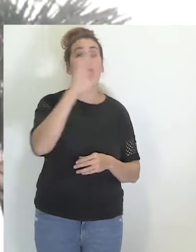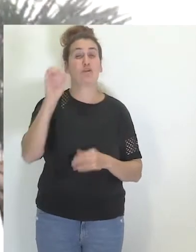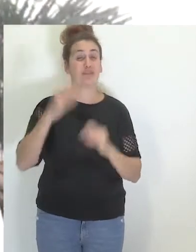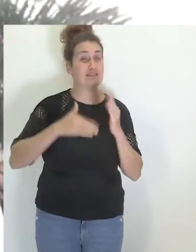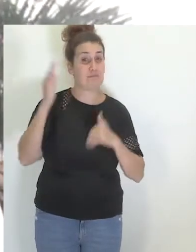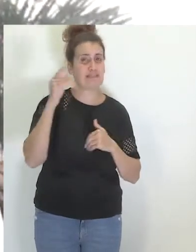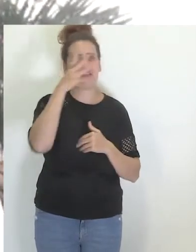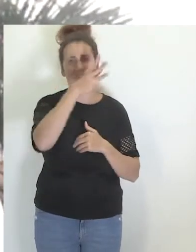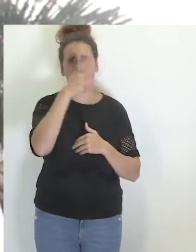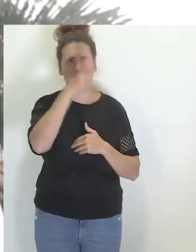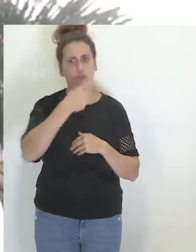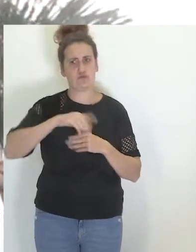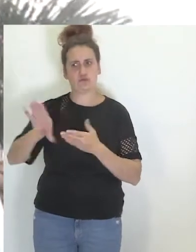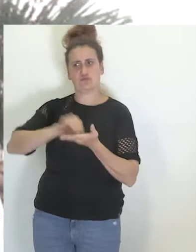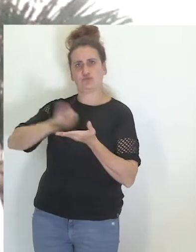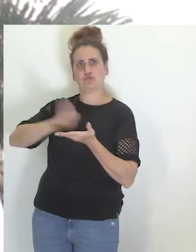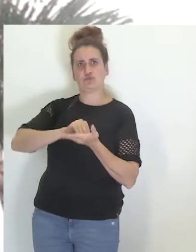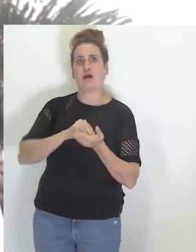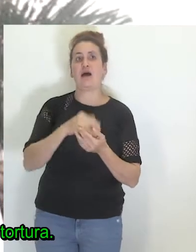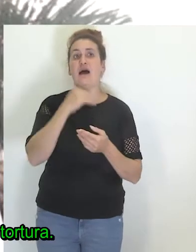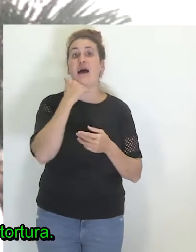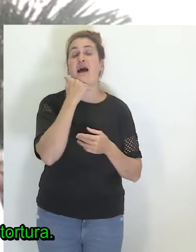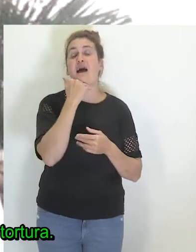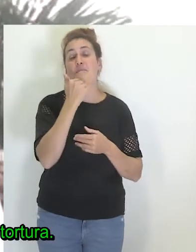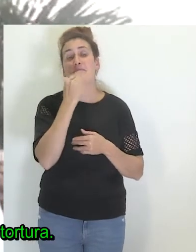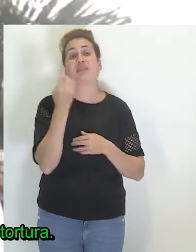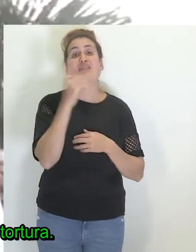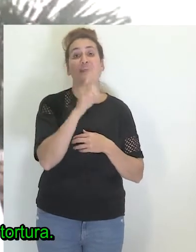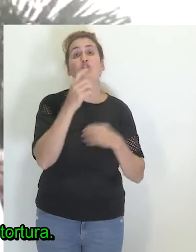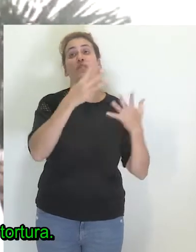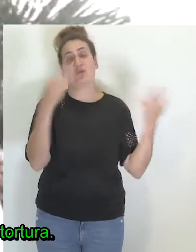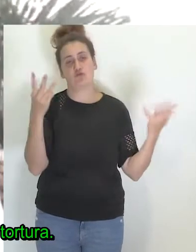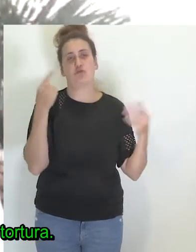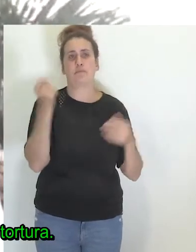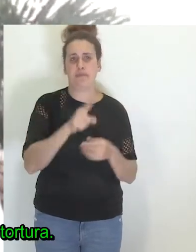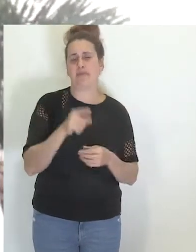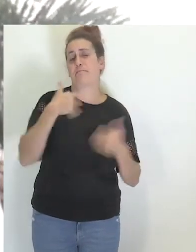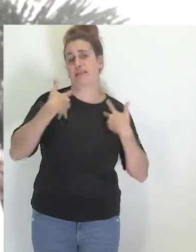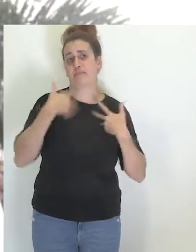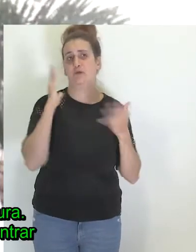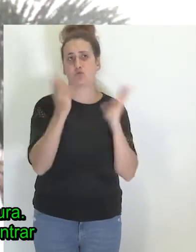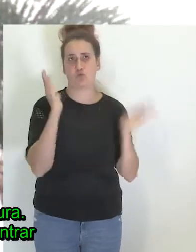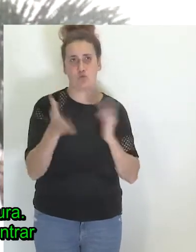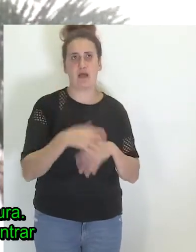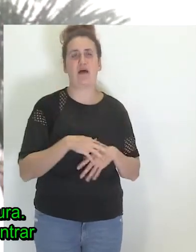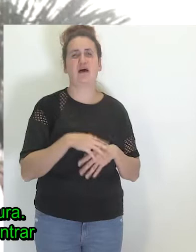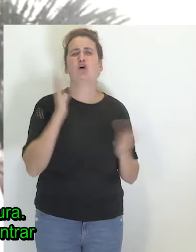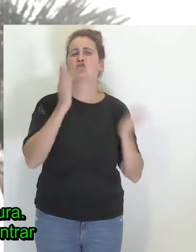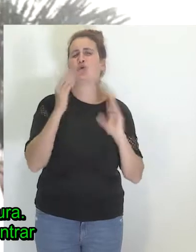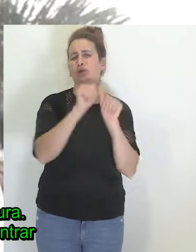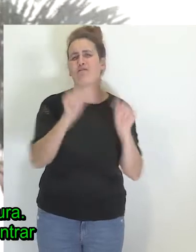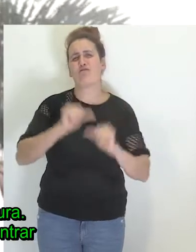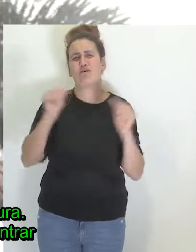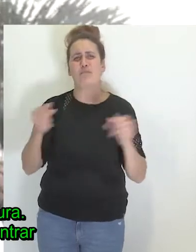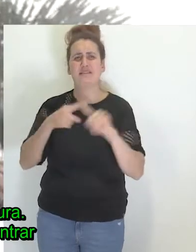de más de 400 denuncias que hemos recibido, al menos 118 son de víctimas de tortura. Con diferentes formas de tortura,